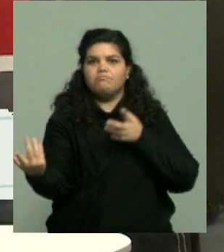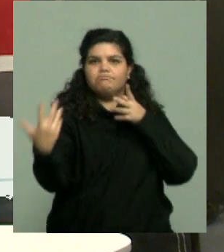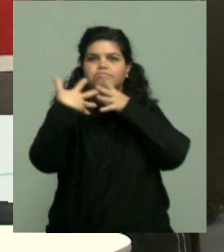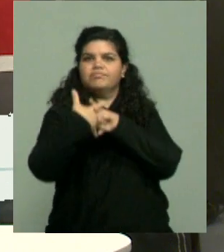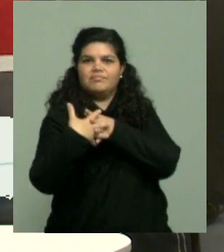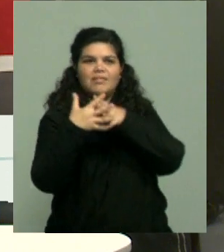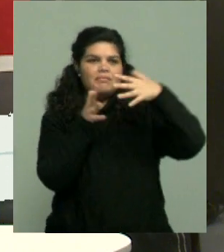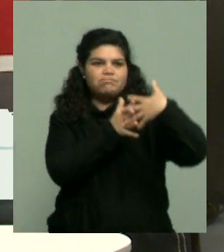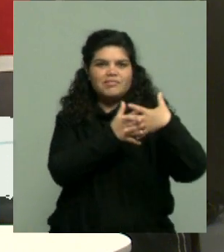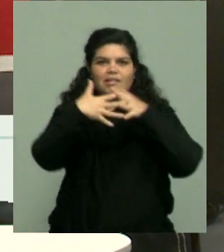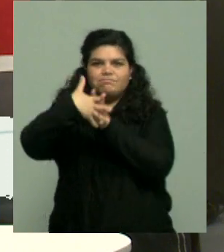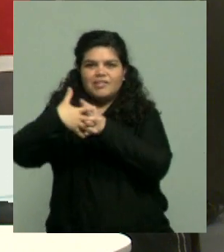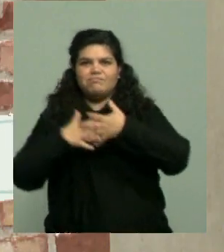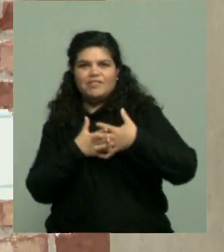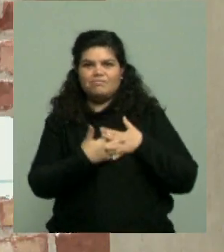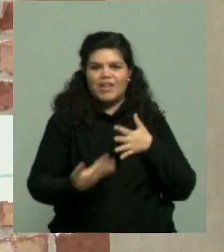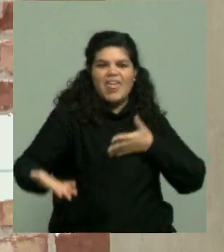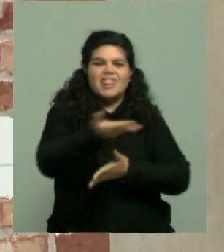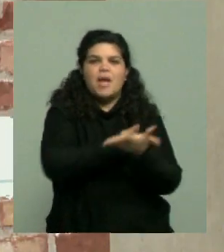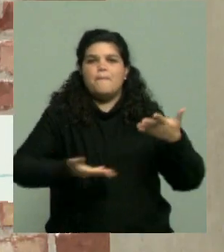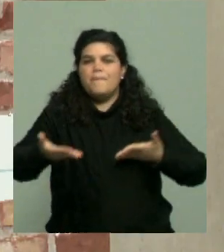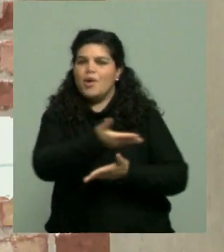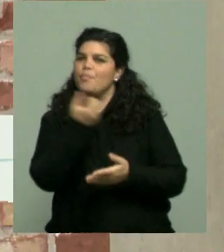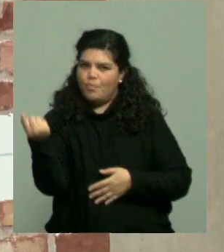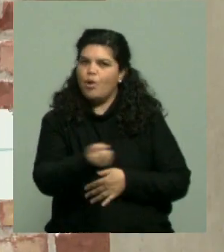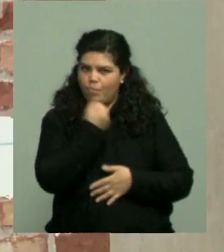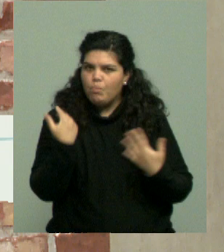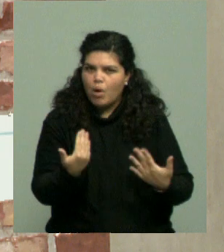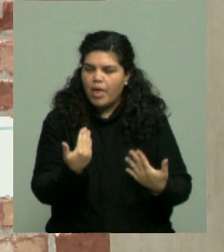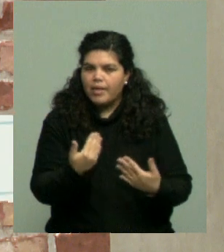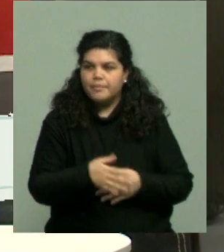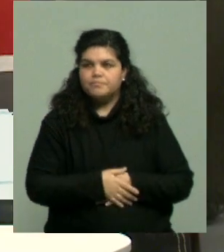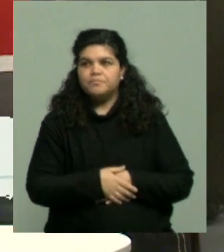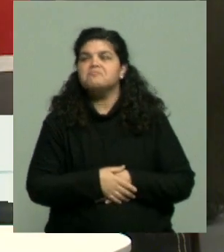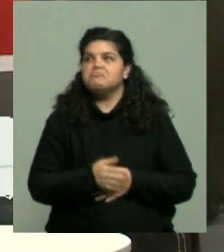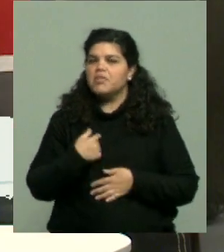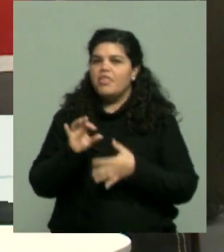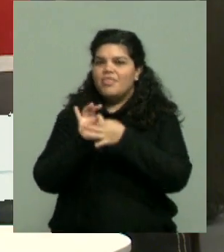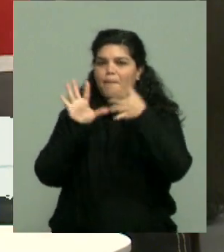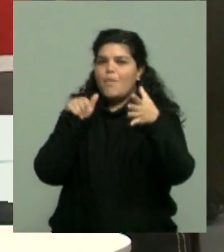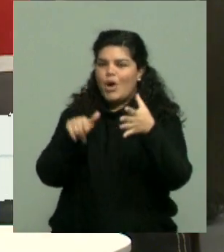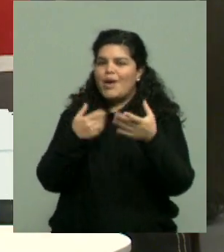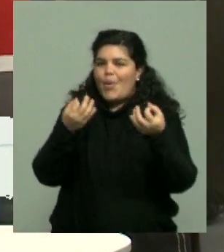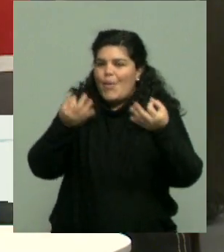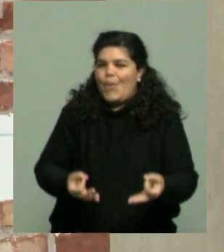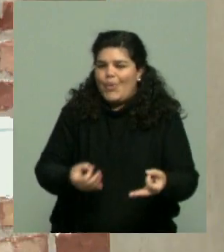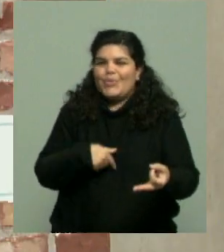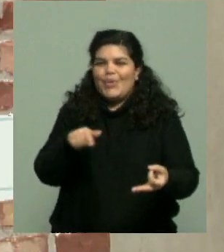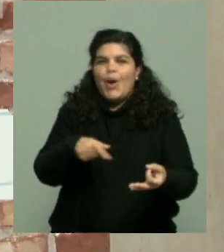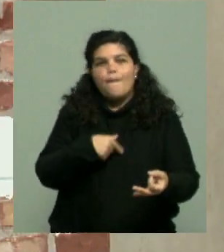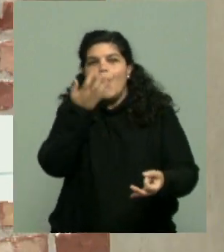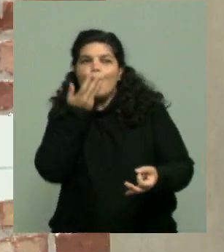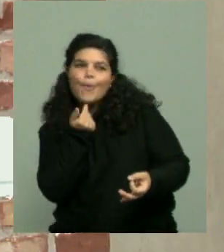de todos los participantes. Por eso hablaba de que es democrático, porque me imagino todos... Diciendo, bueno, esto puede tener esto, me